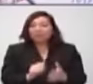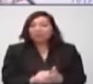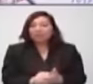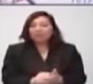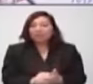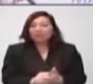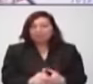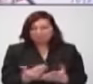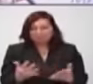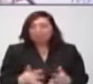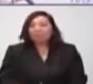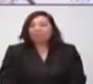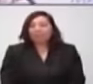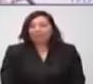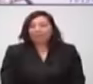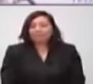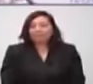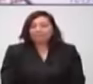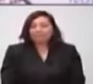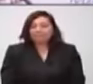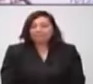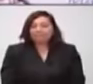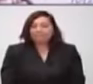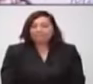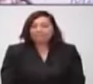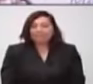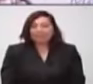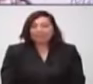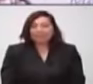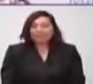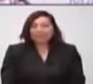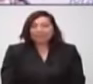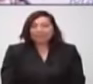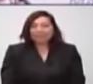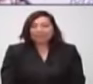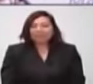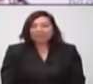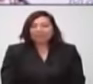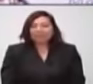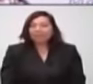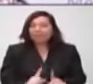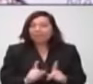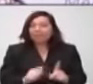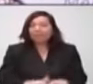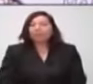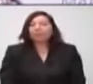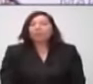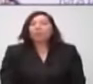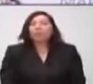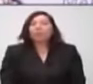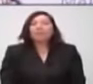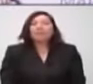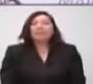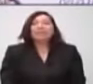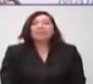luego yo le doy la interrupción, por supuesto. Alusión al congresista Martorell. Yo le voy a dar la posibilidad, déjeme terminar solamente las preguntas. Una pregunta,